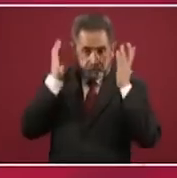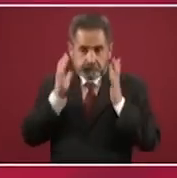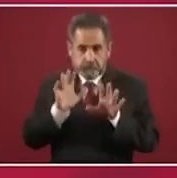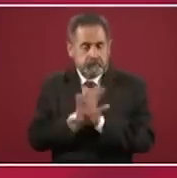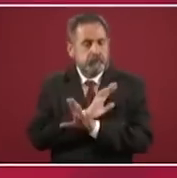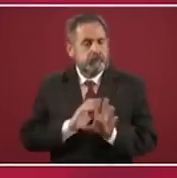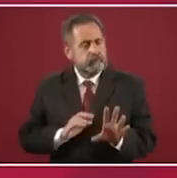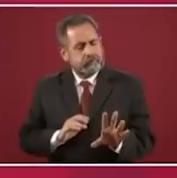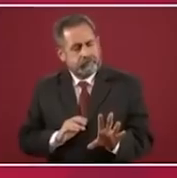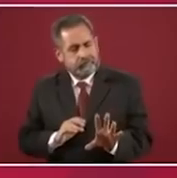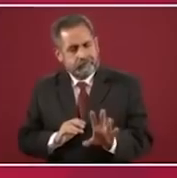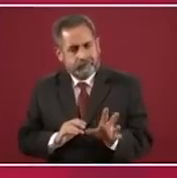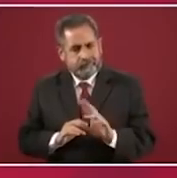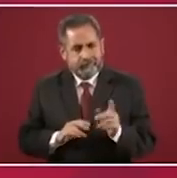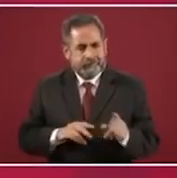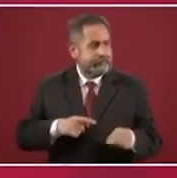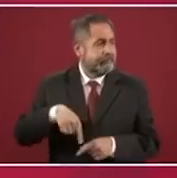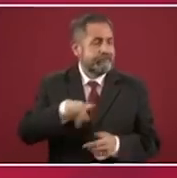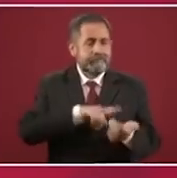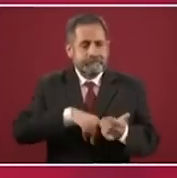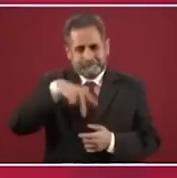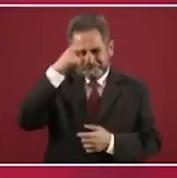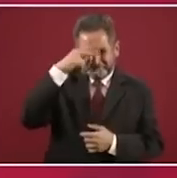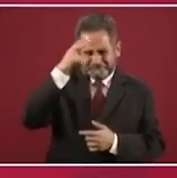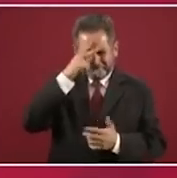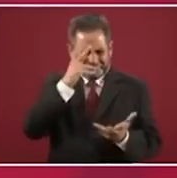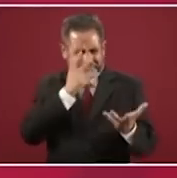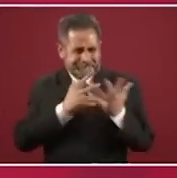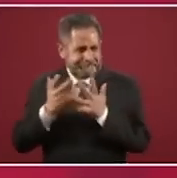que se malinterpreten y generen